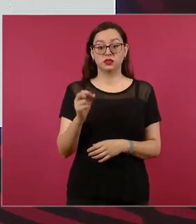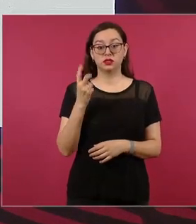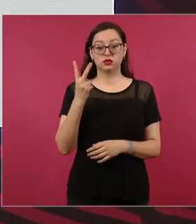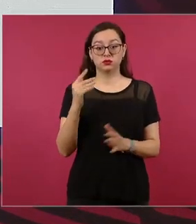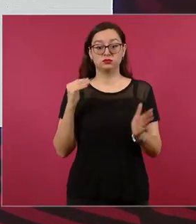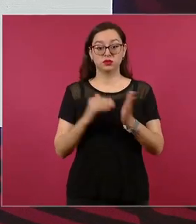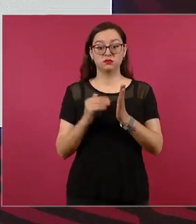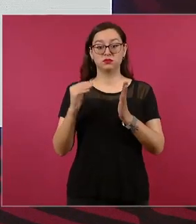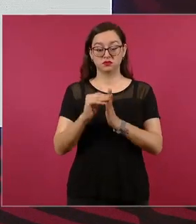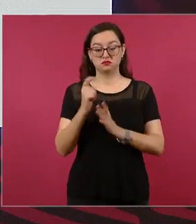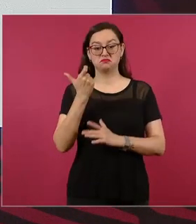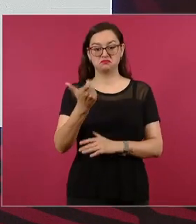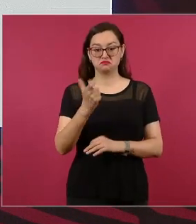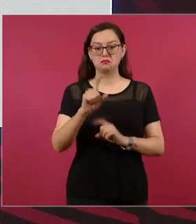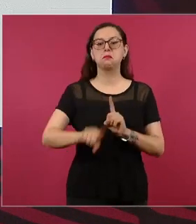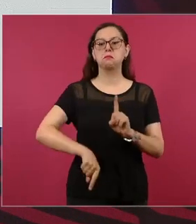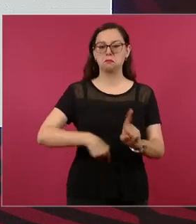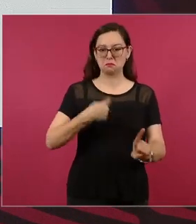342,000 millones de pesos.